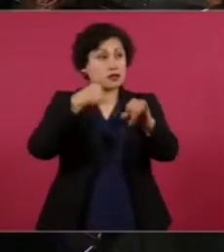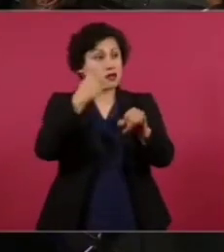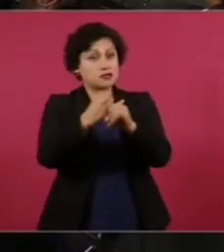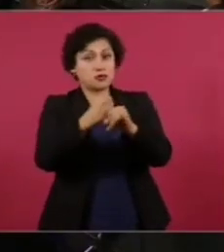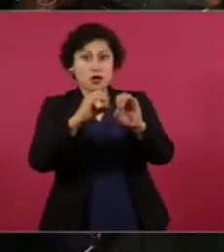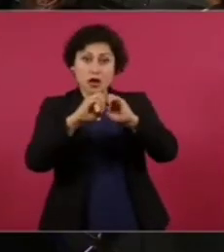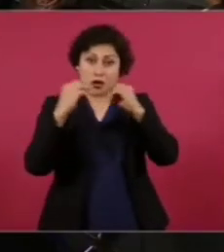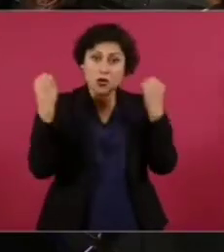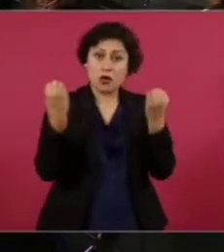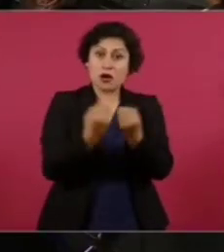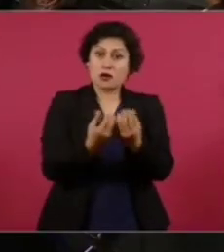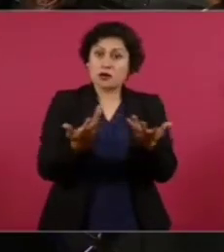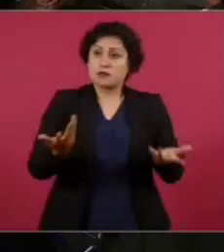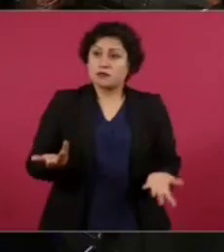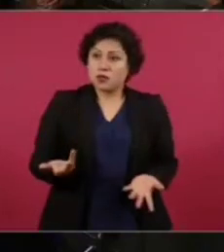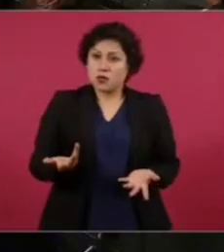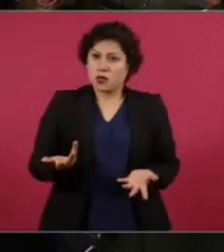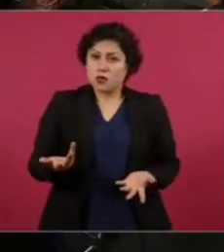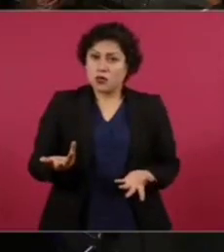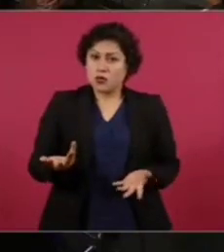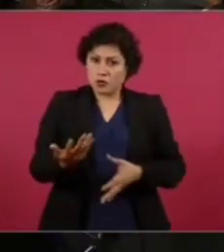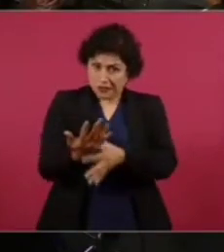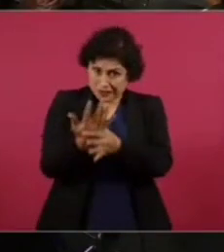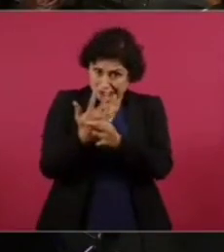¿Sí? De la OEA.